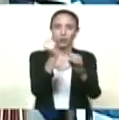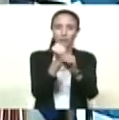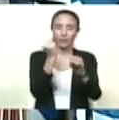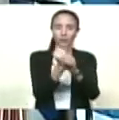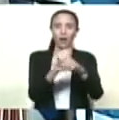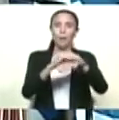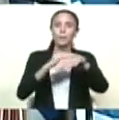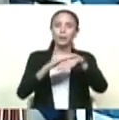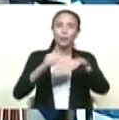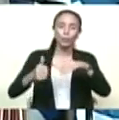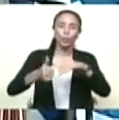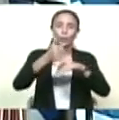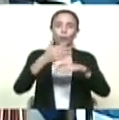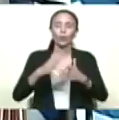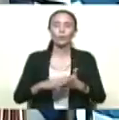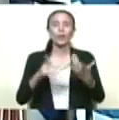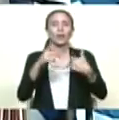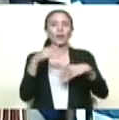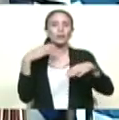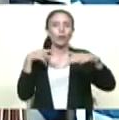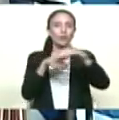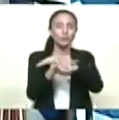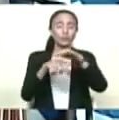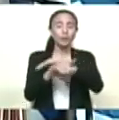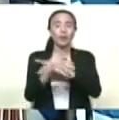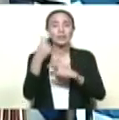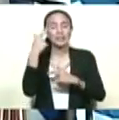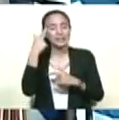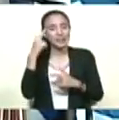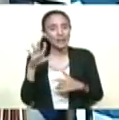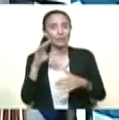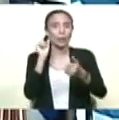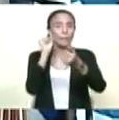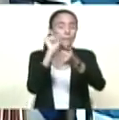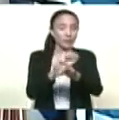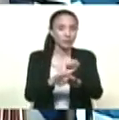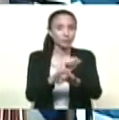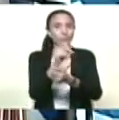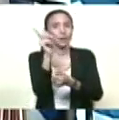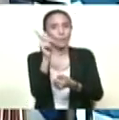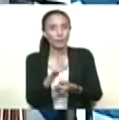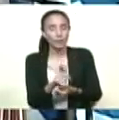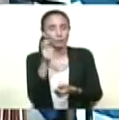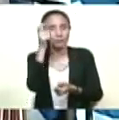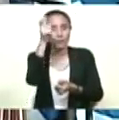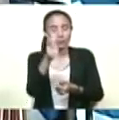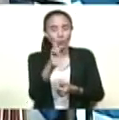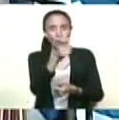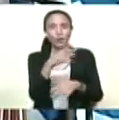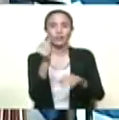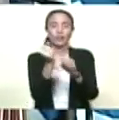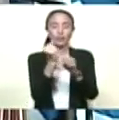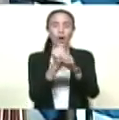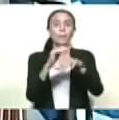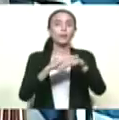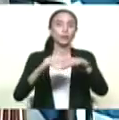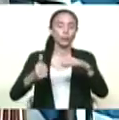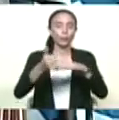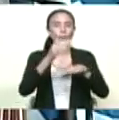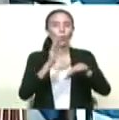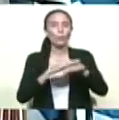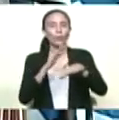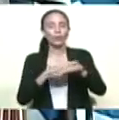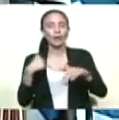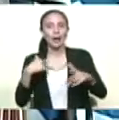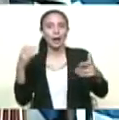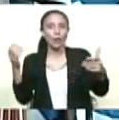varios estados del país a la orden de tribunales lamentablemente porque los hemos descubierto en entregas